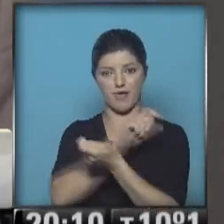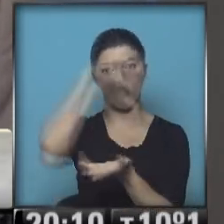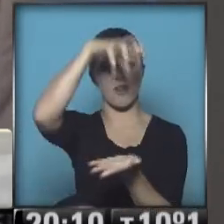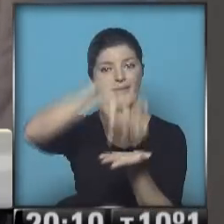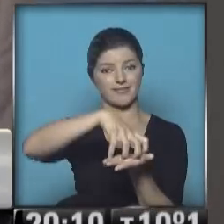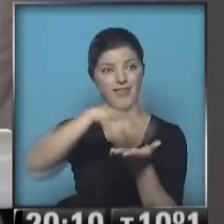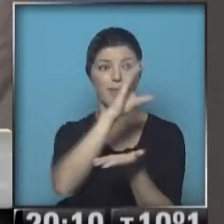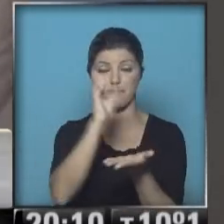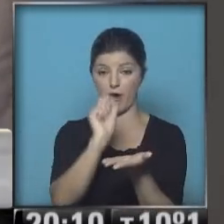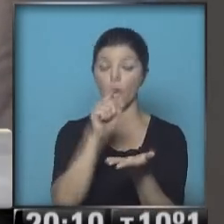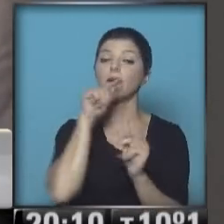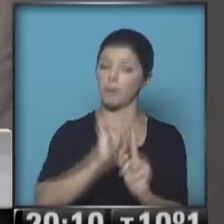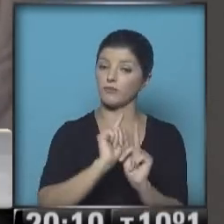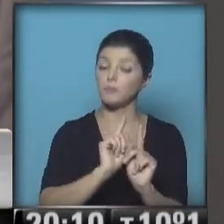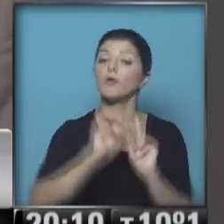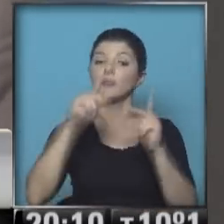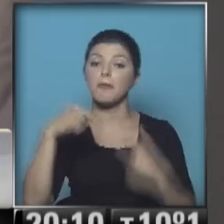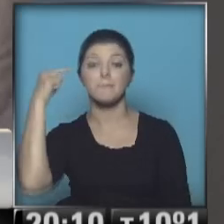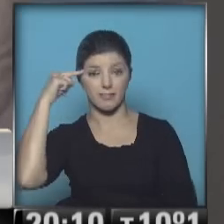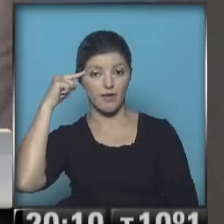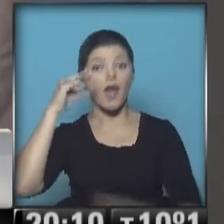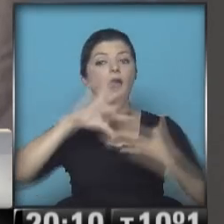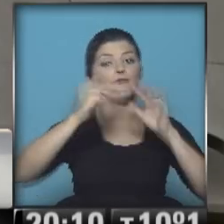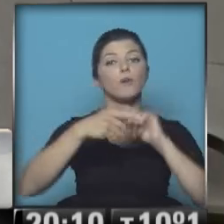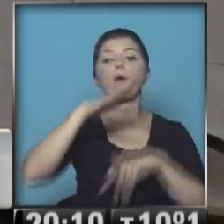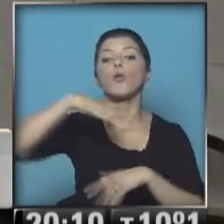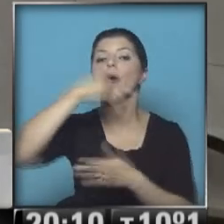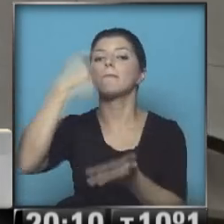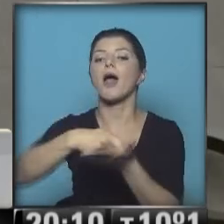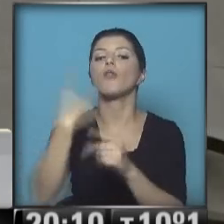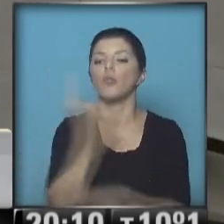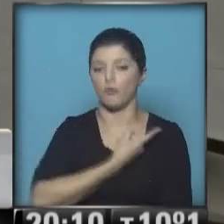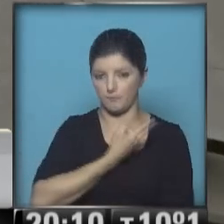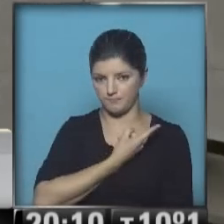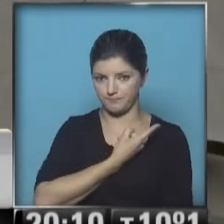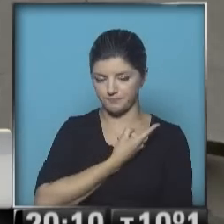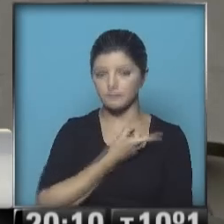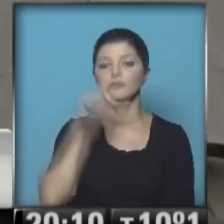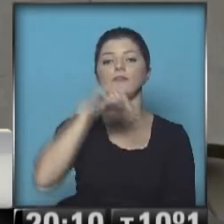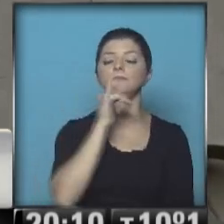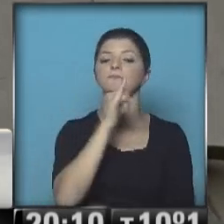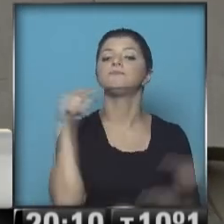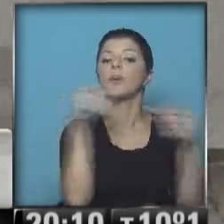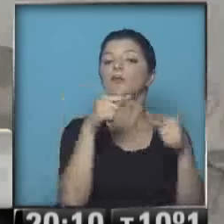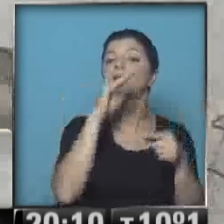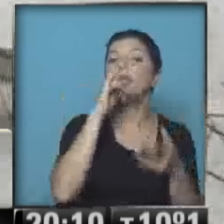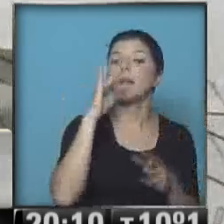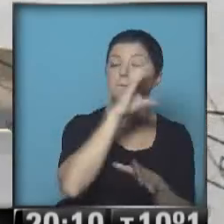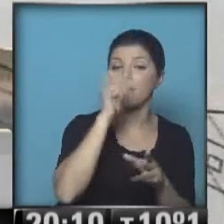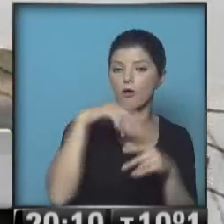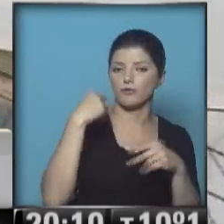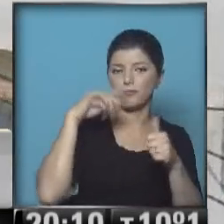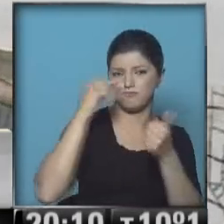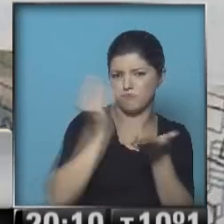en ese contexto, también establecer los mecanismos de cambio de lugar de pago. Las demandas contra el BONI se multiplican. Ayer la